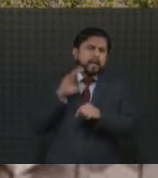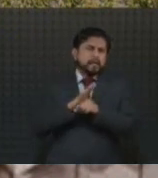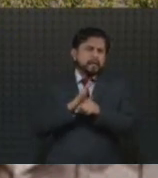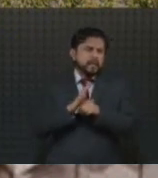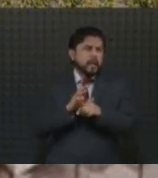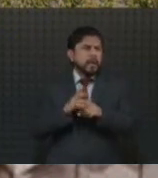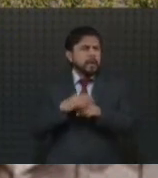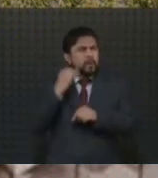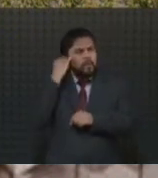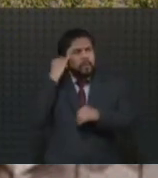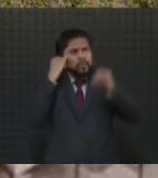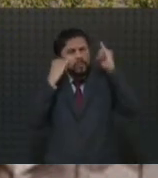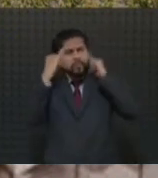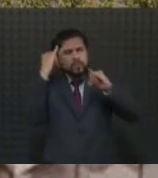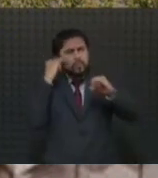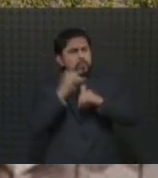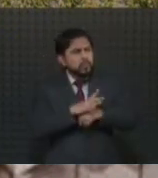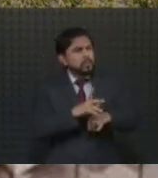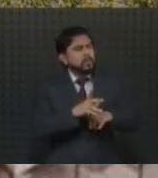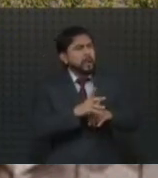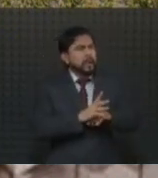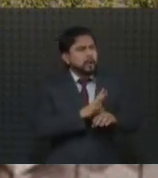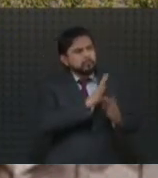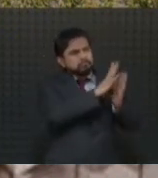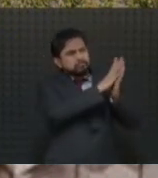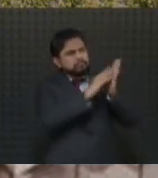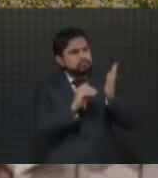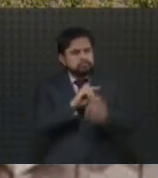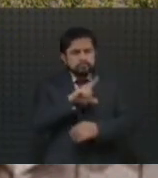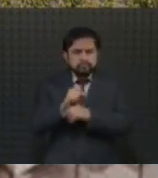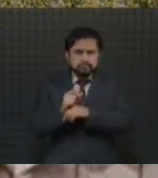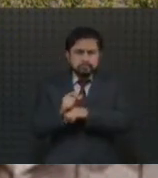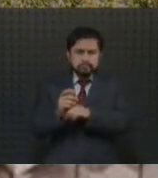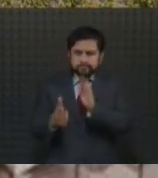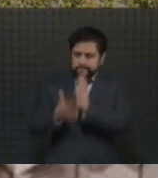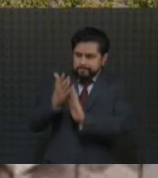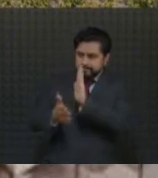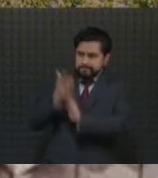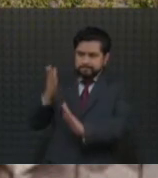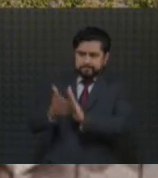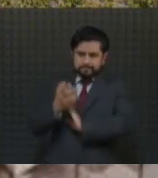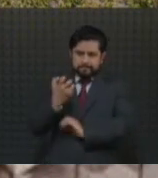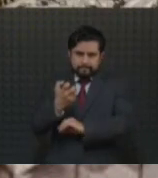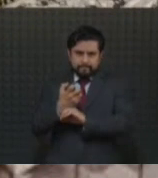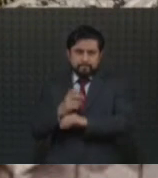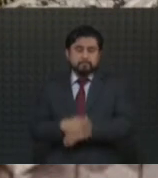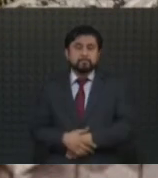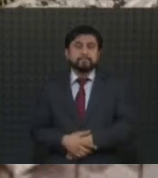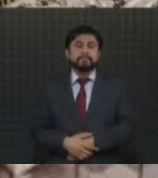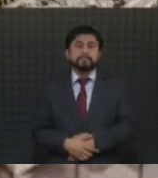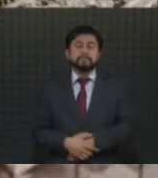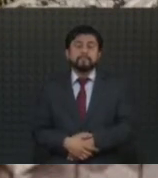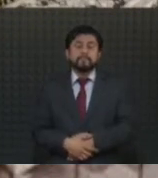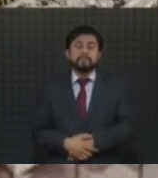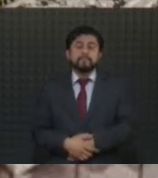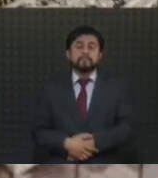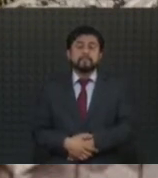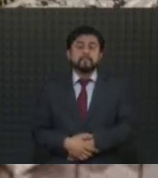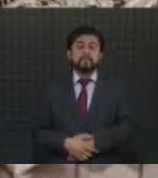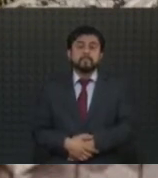lenguaje arquitectónico, y como ven, todas las bardas utilizaron parte de la roca que teníamos en este sitio.